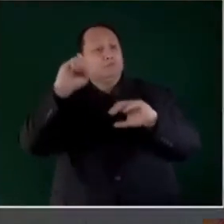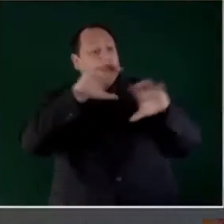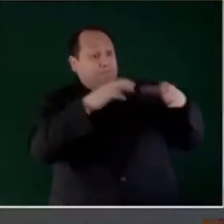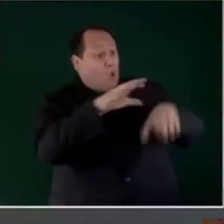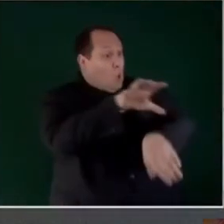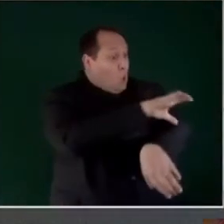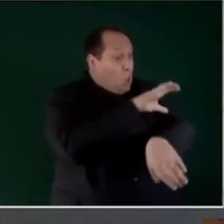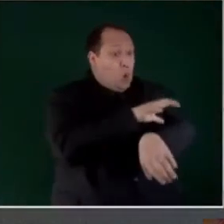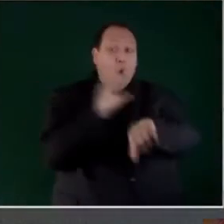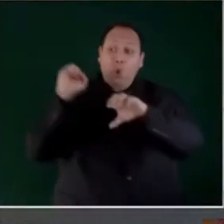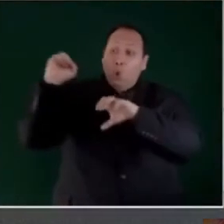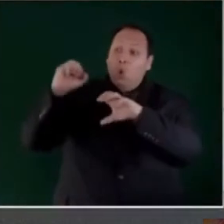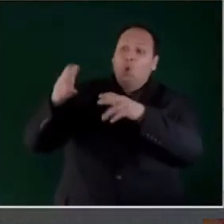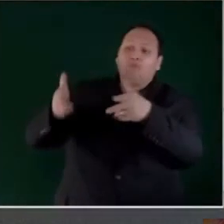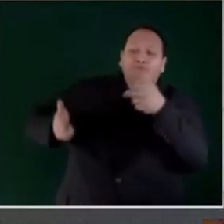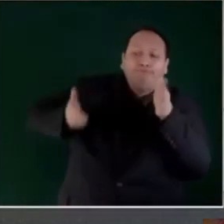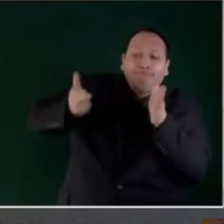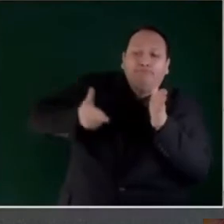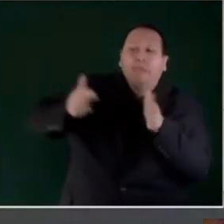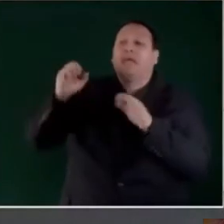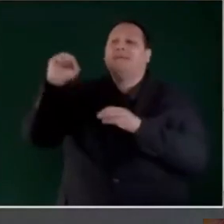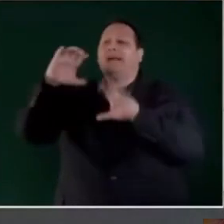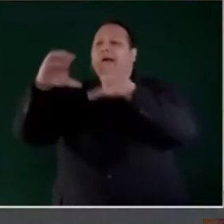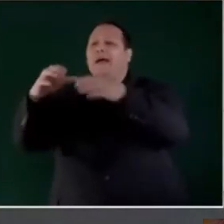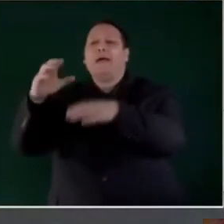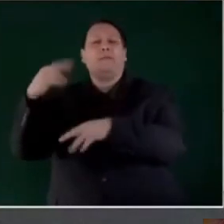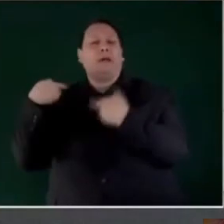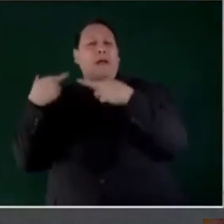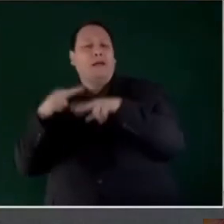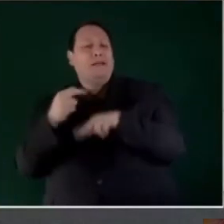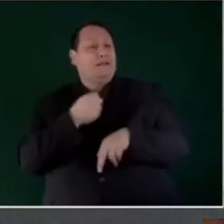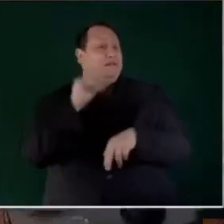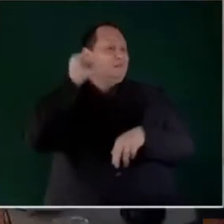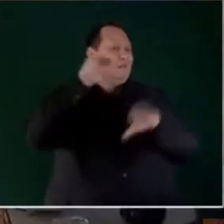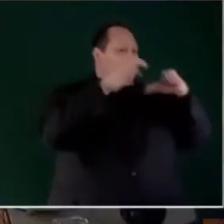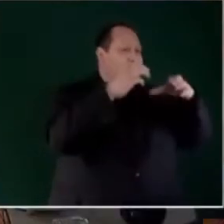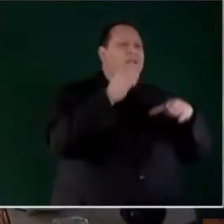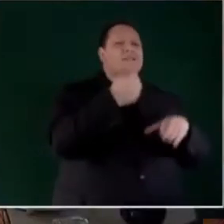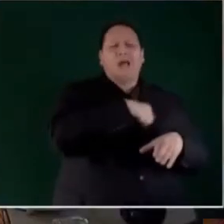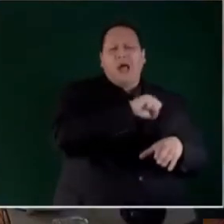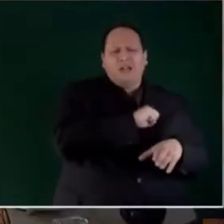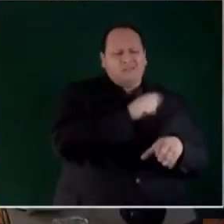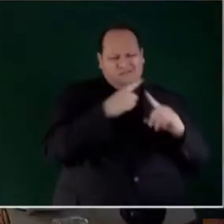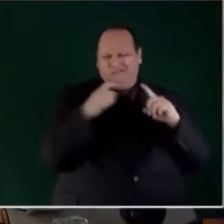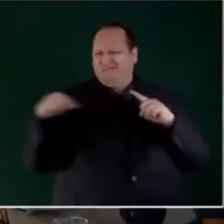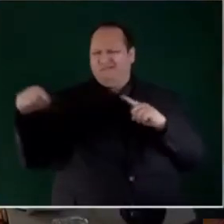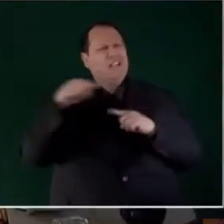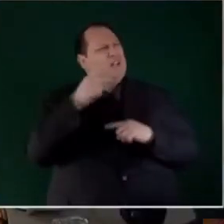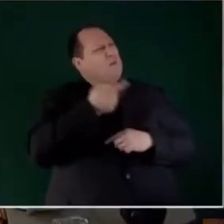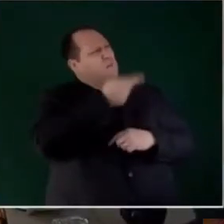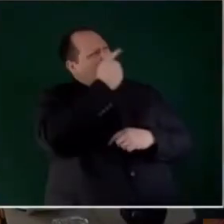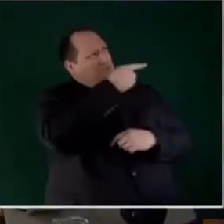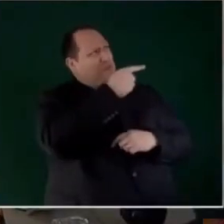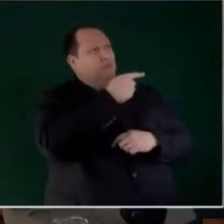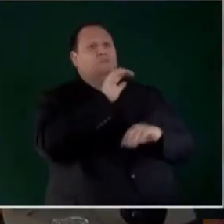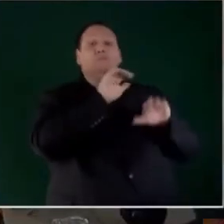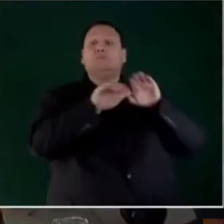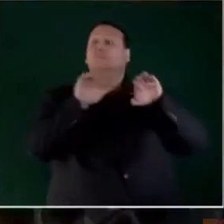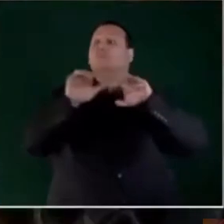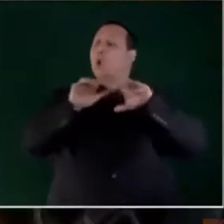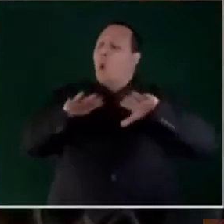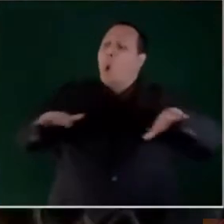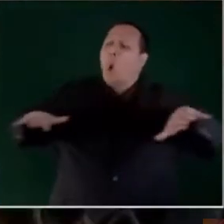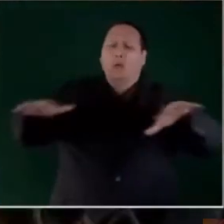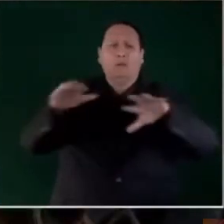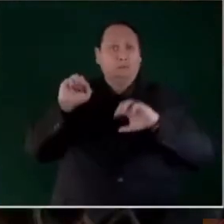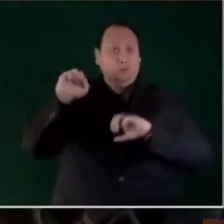de ferrocarriles, de maestros, de salud, etcétera. Entonces, presidente, mi pregunta sería: ¿usted haría un llamado para que todos